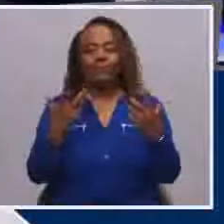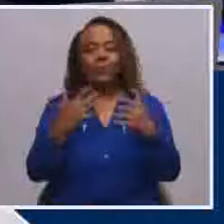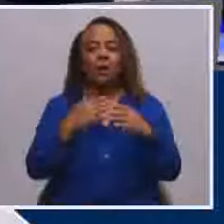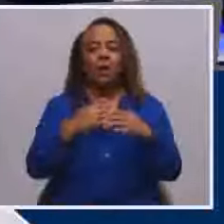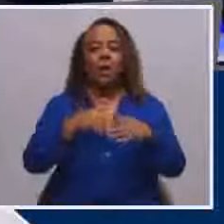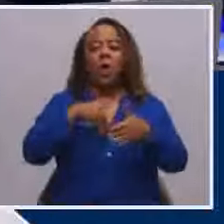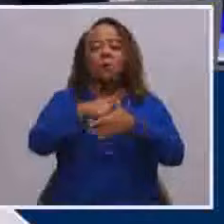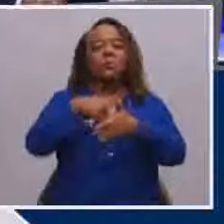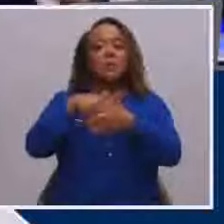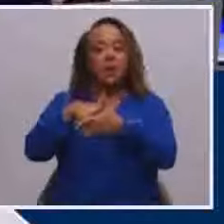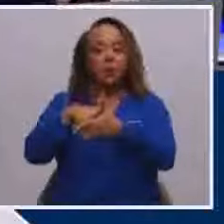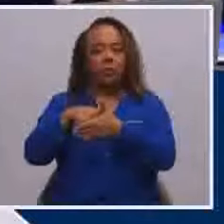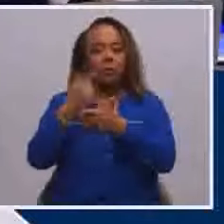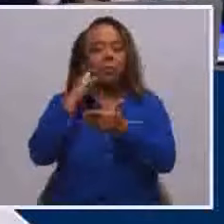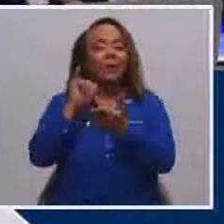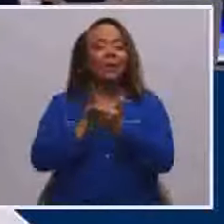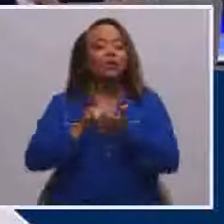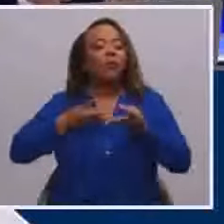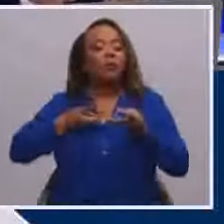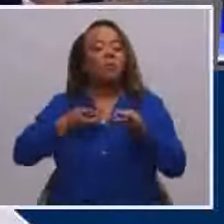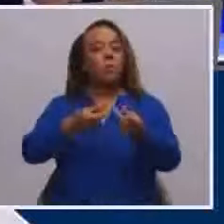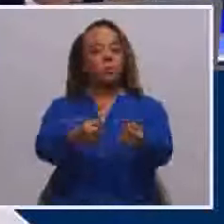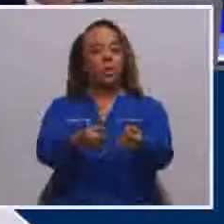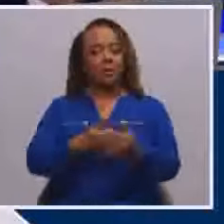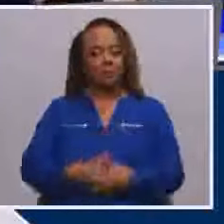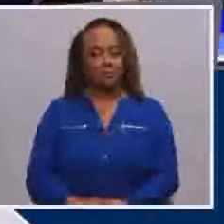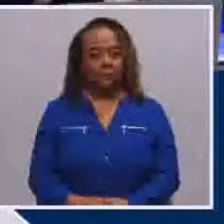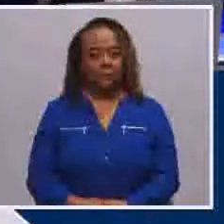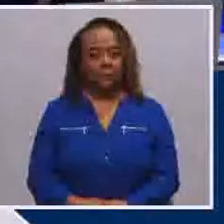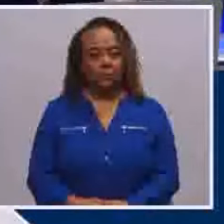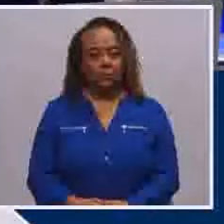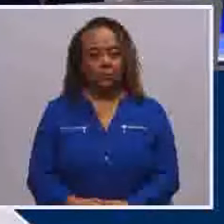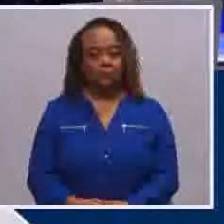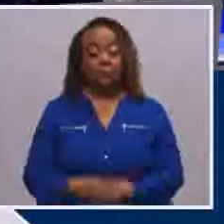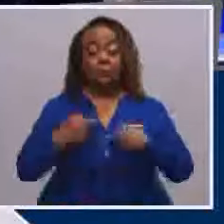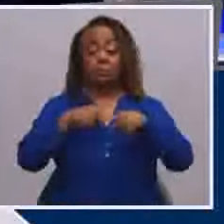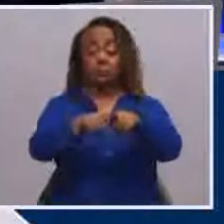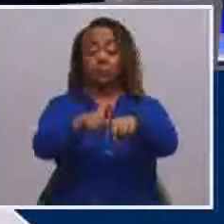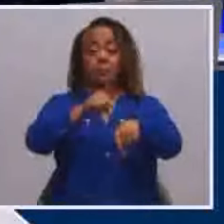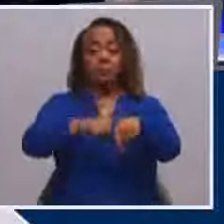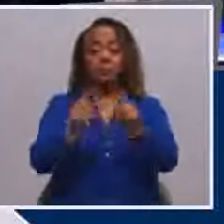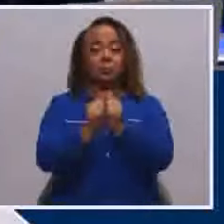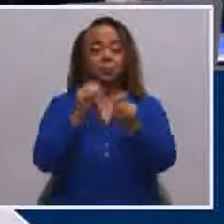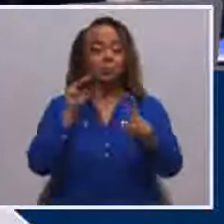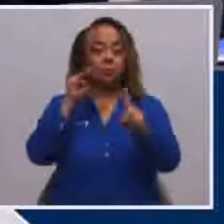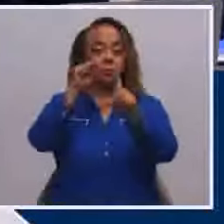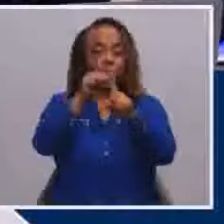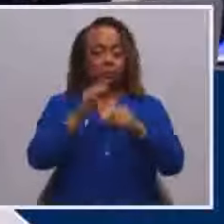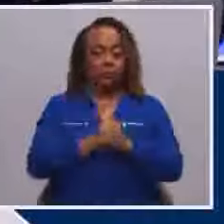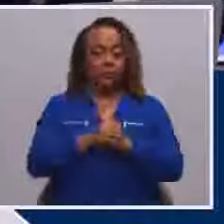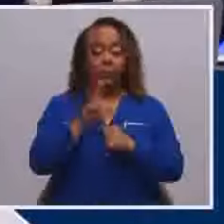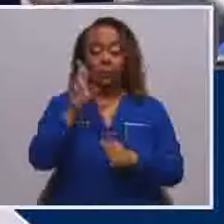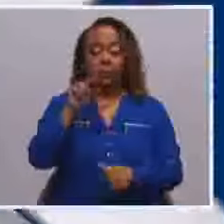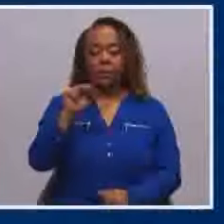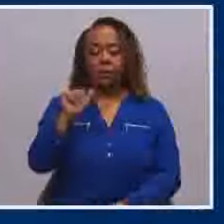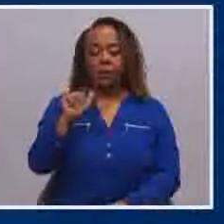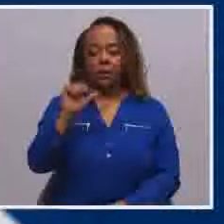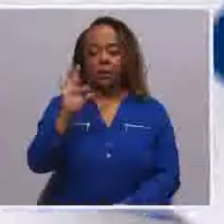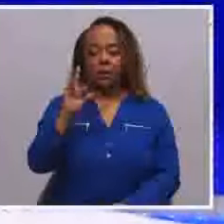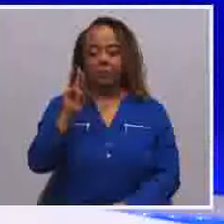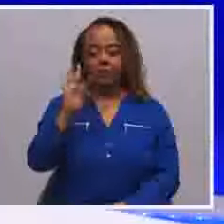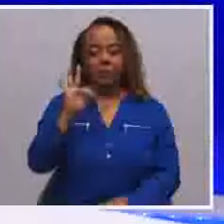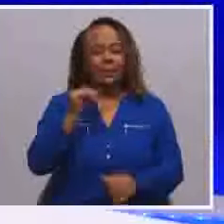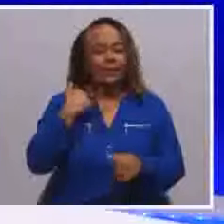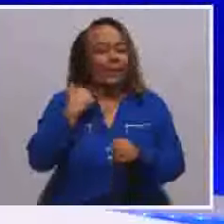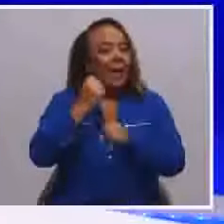obstáculo a que esto fluya en paralelo con el mensaje que la misma unafut tiene